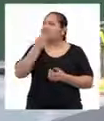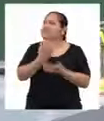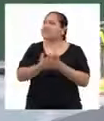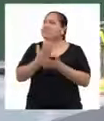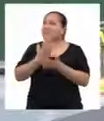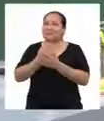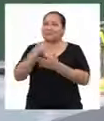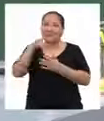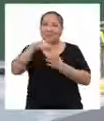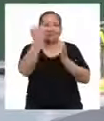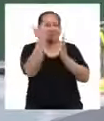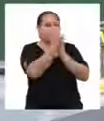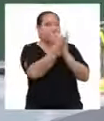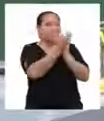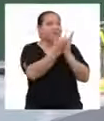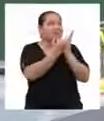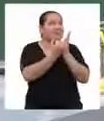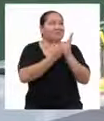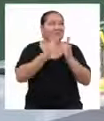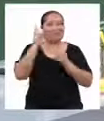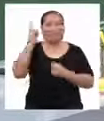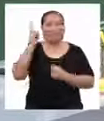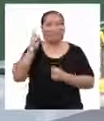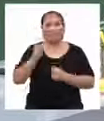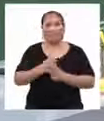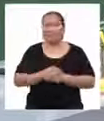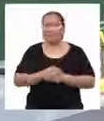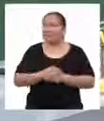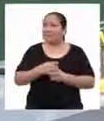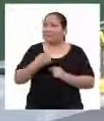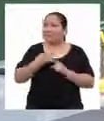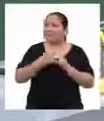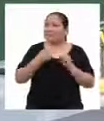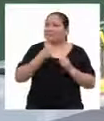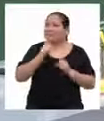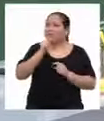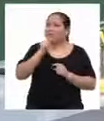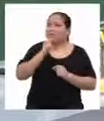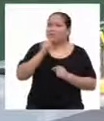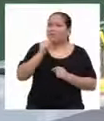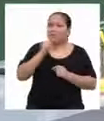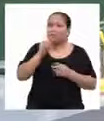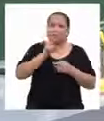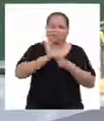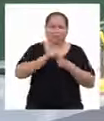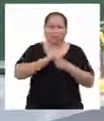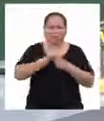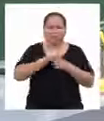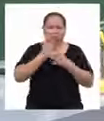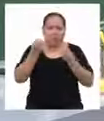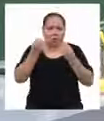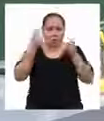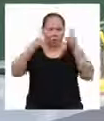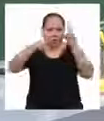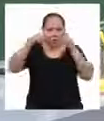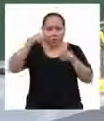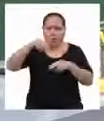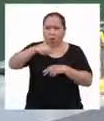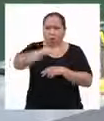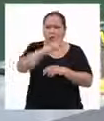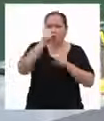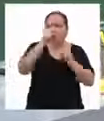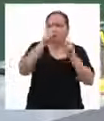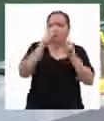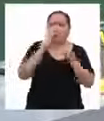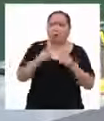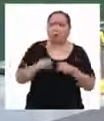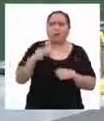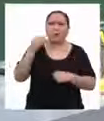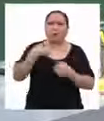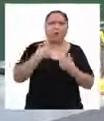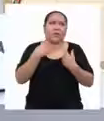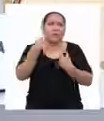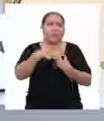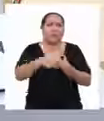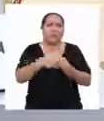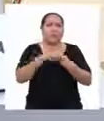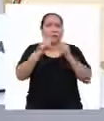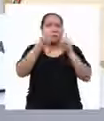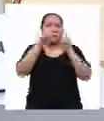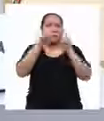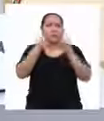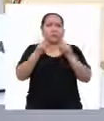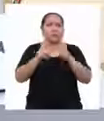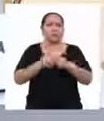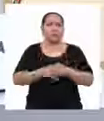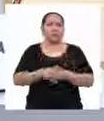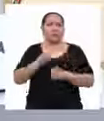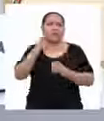Buenísimo ese gráfico, profesora Gisela, pero me falta ensayar cómo visualizar otras preguntas que tiene mi encuesta.